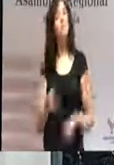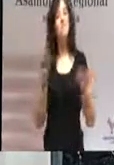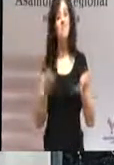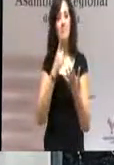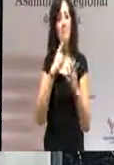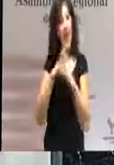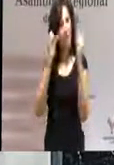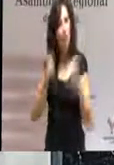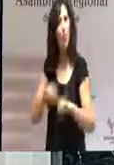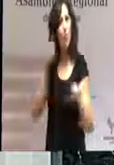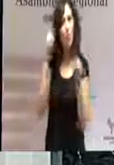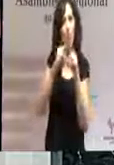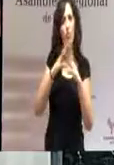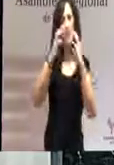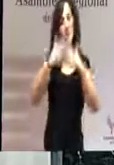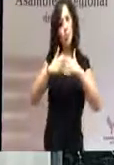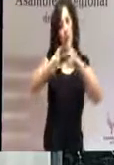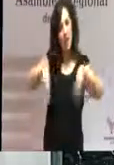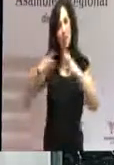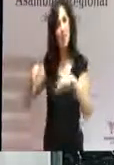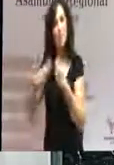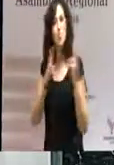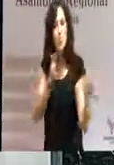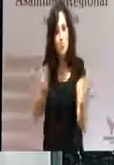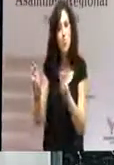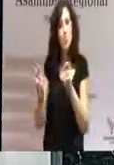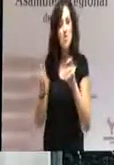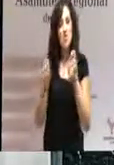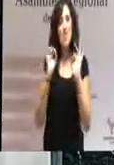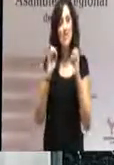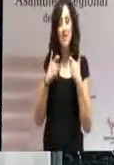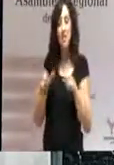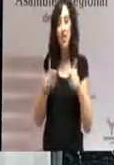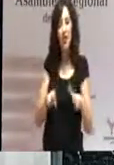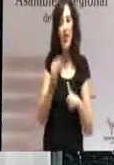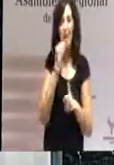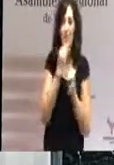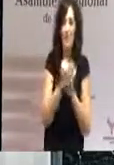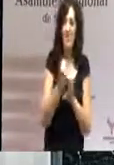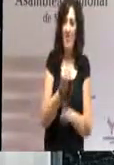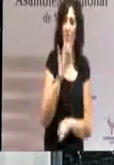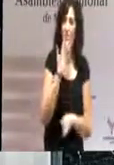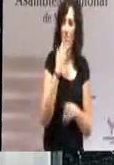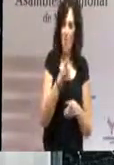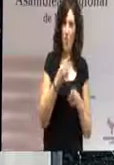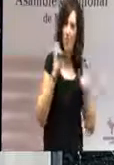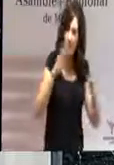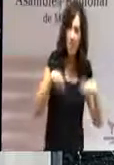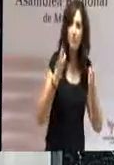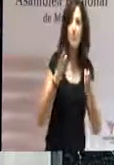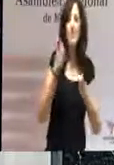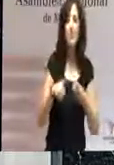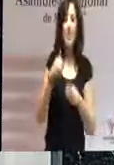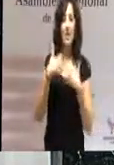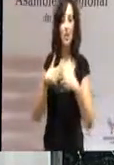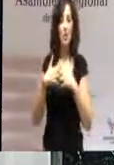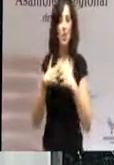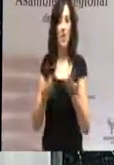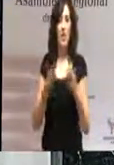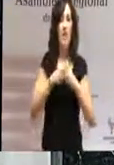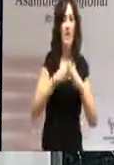reindustrialización, potenciando los sectores industriales como el agroalimentario, la industria naval o química, el